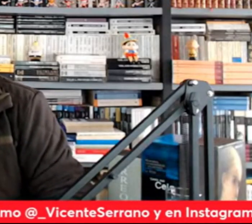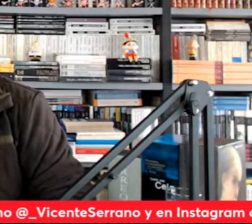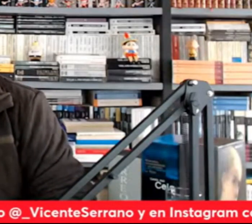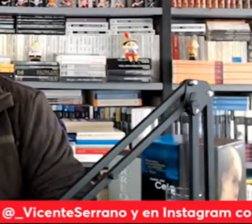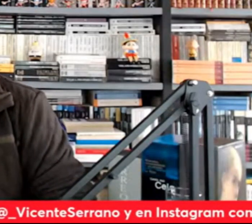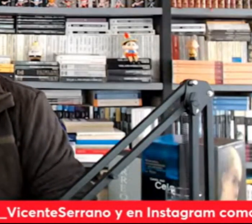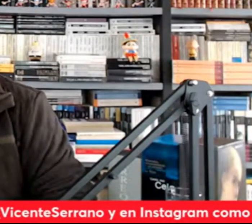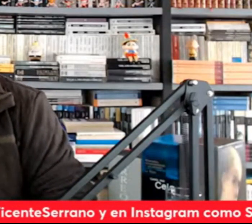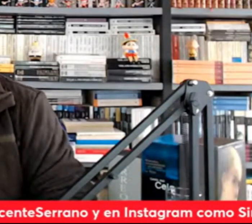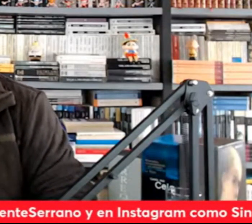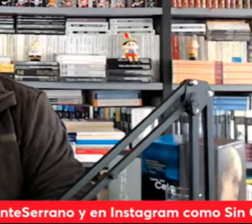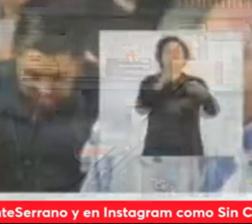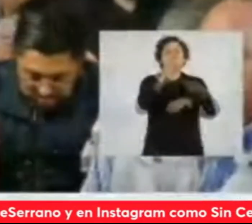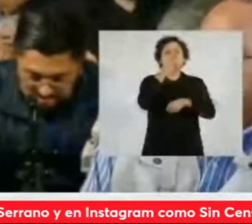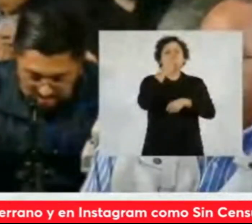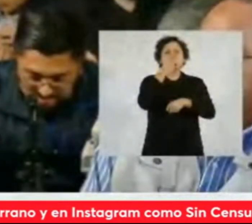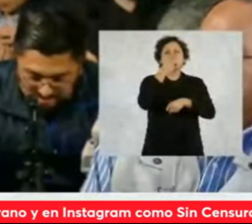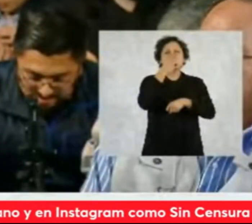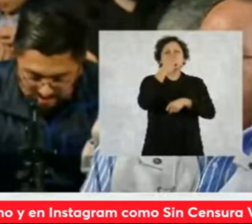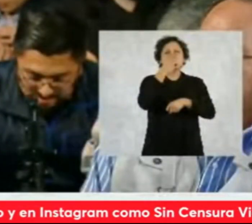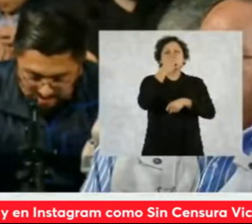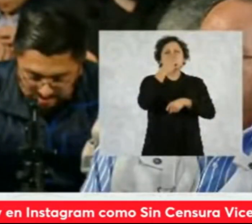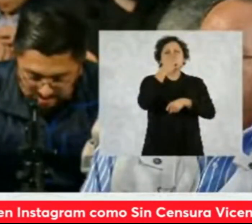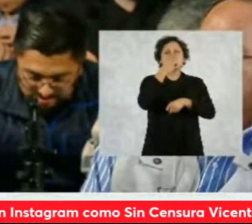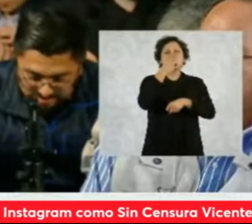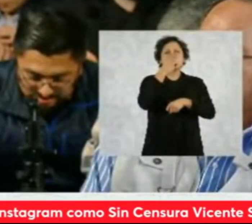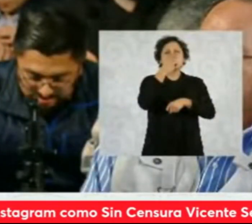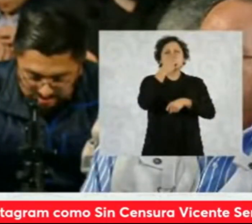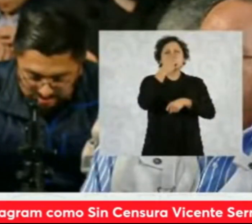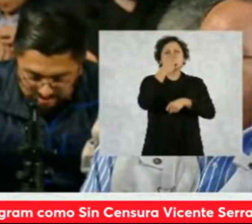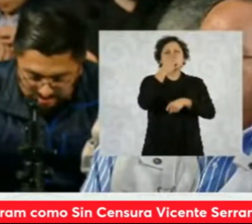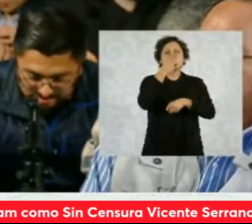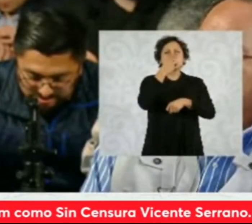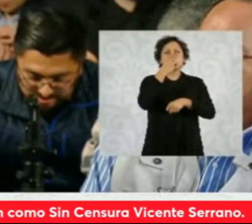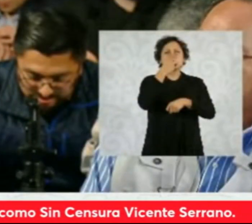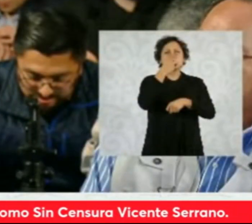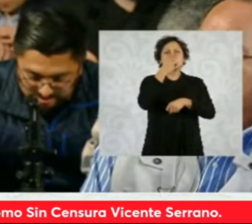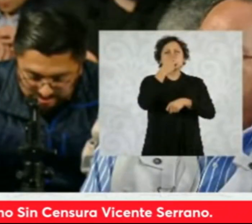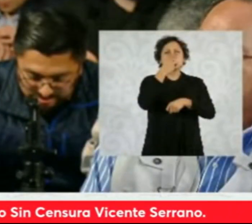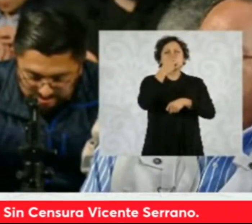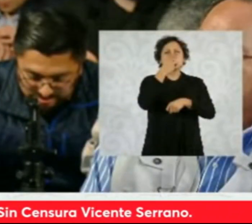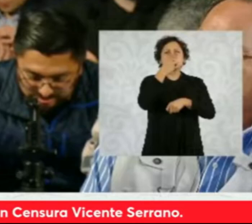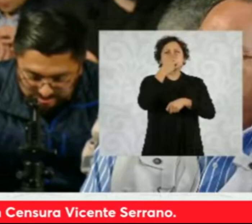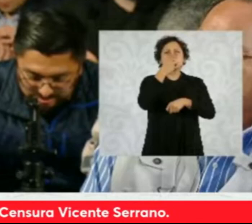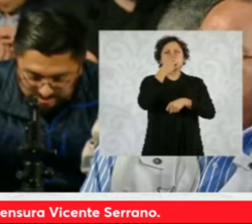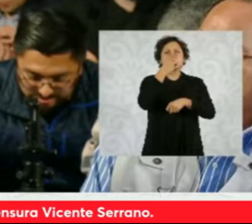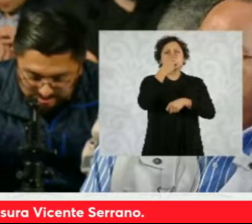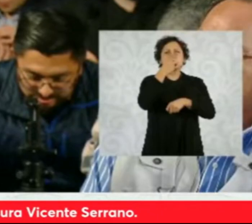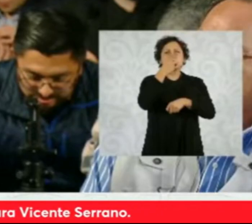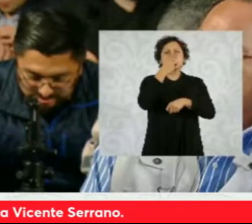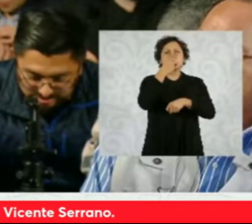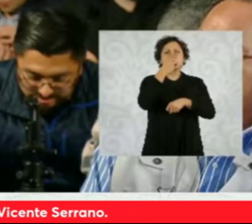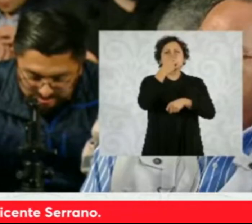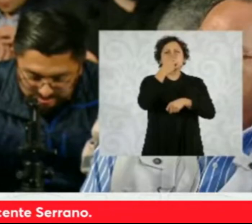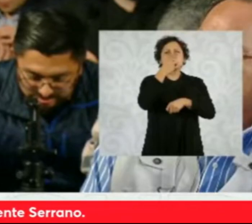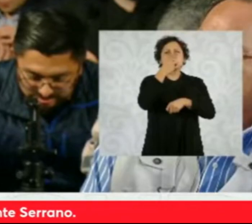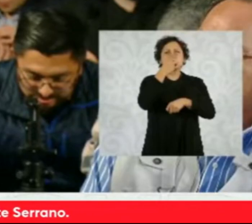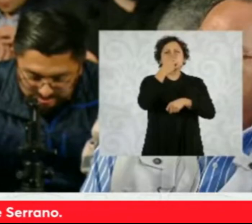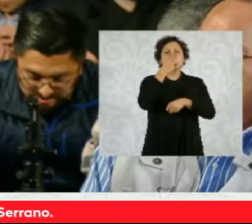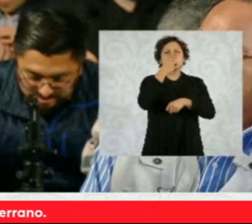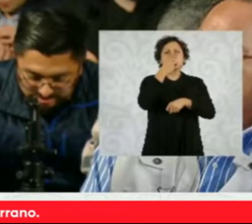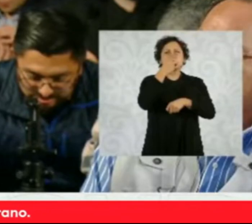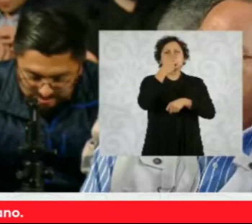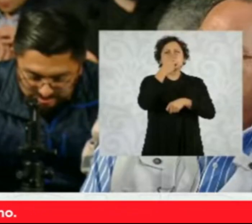Ide y su provocación, mira, se fue por la alcantarilla. Y así es, yo más que como